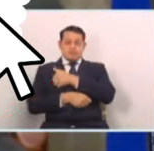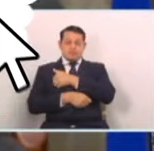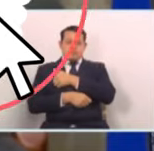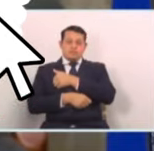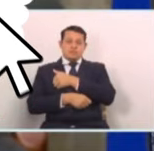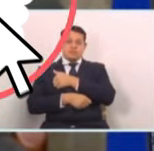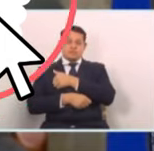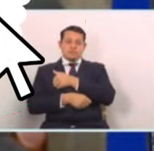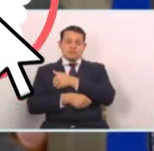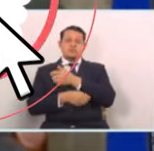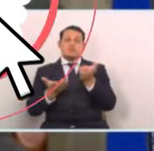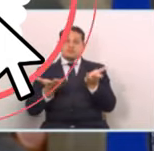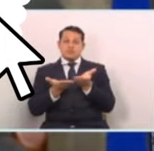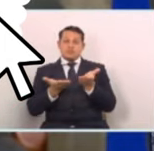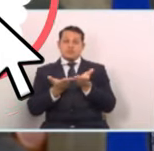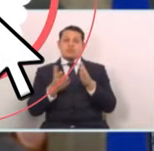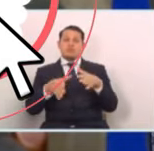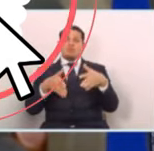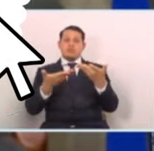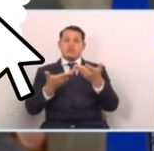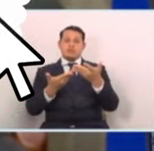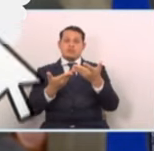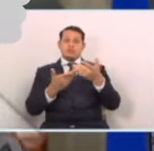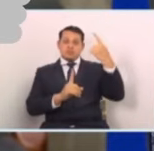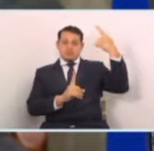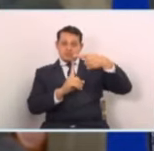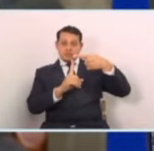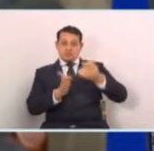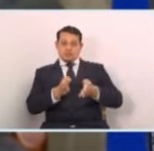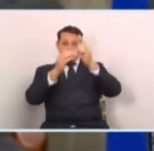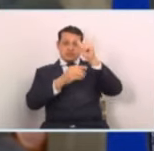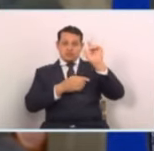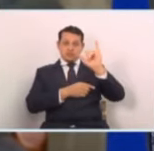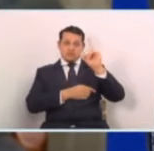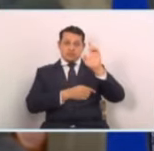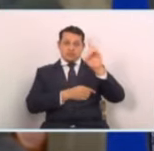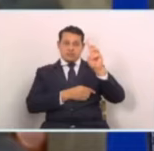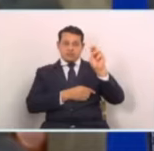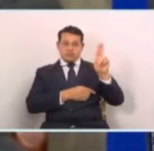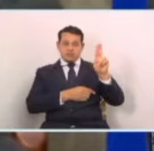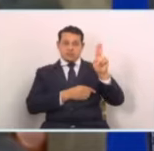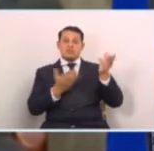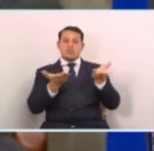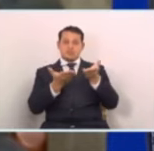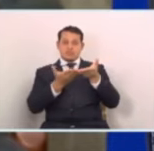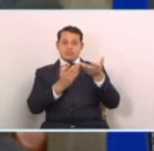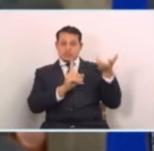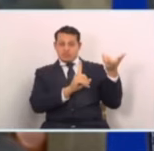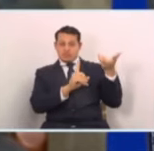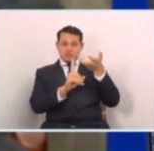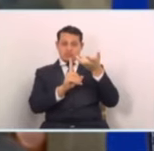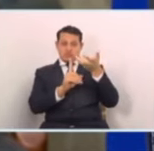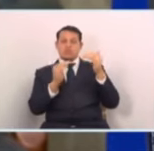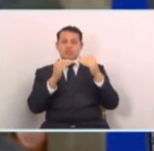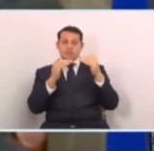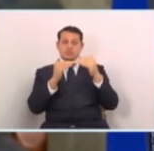ser el deber ser, porque debería ser el ISDEMU quien ejecute, dirija